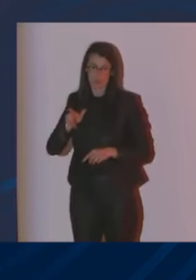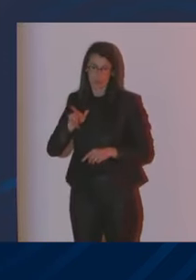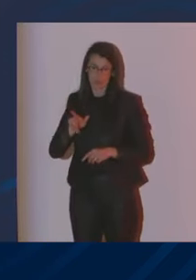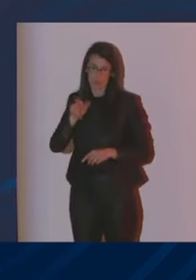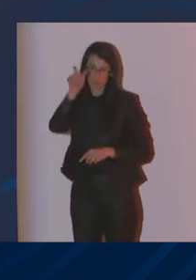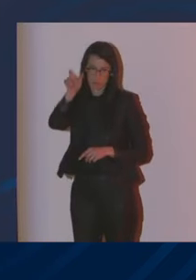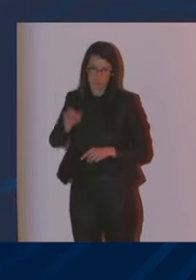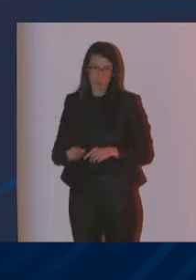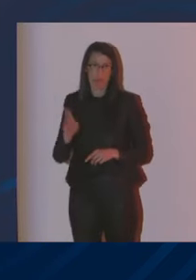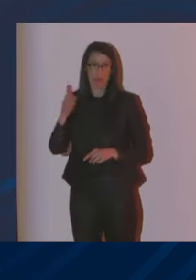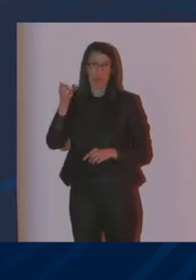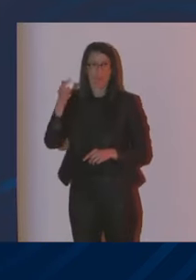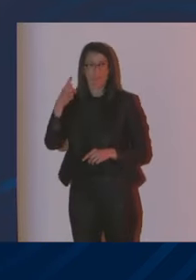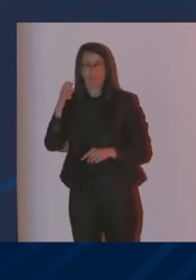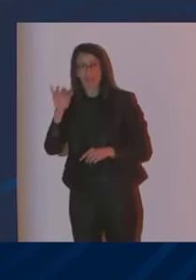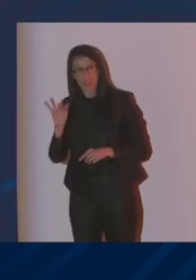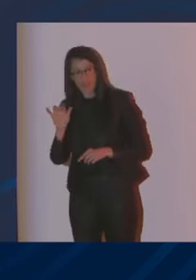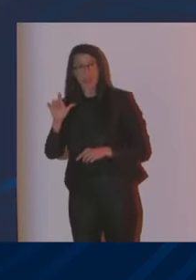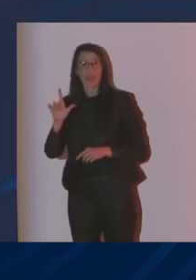Yuste.